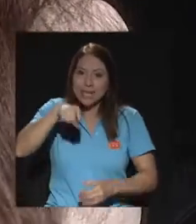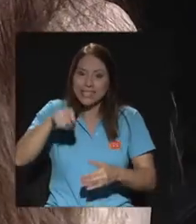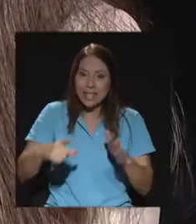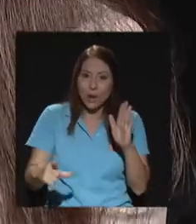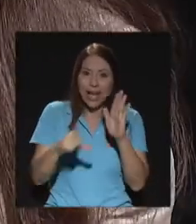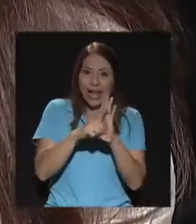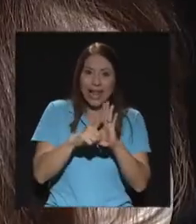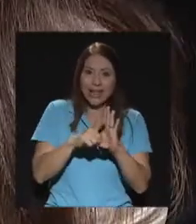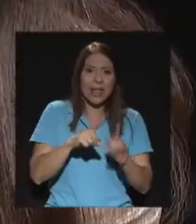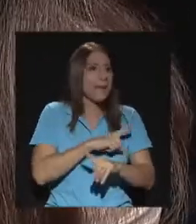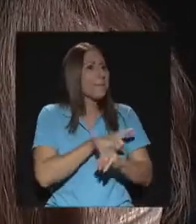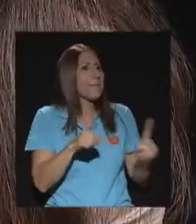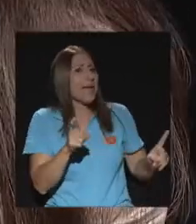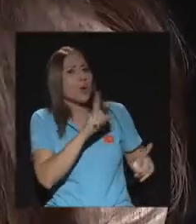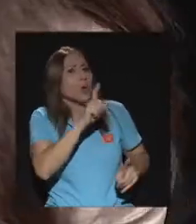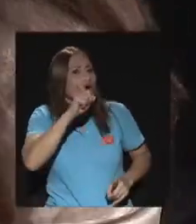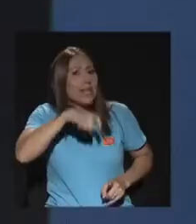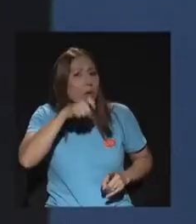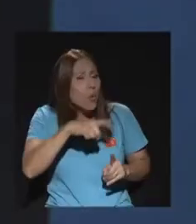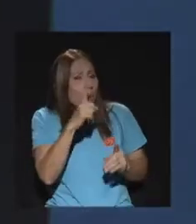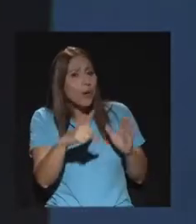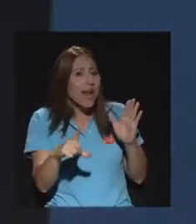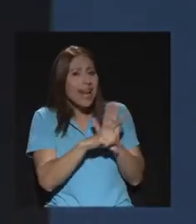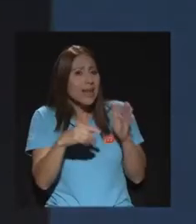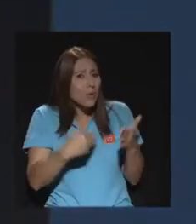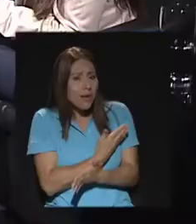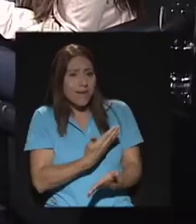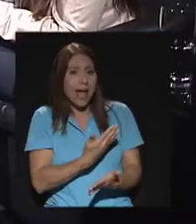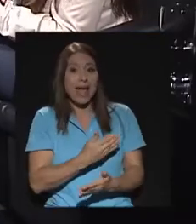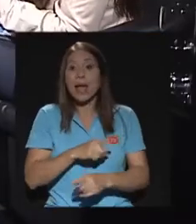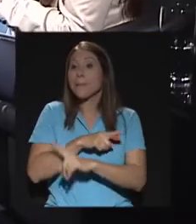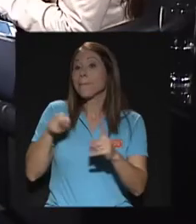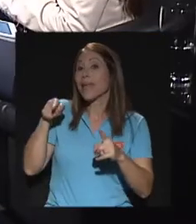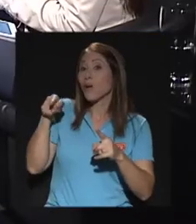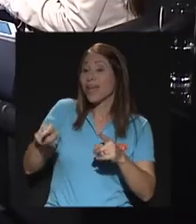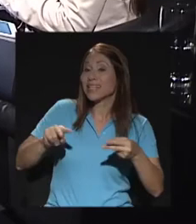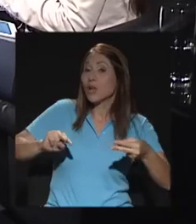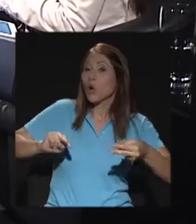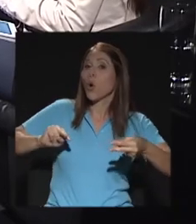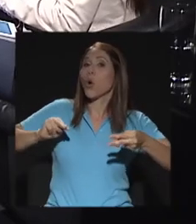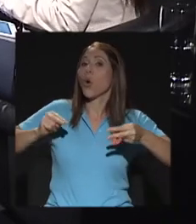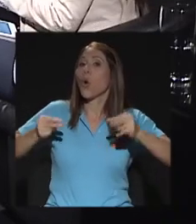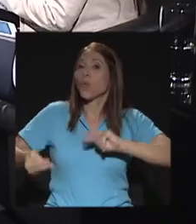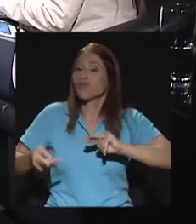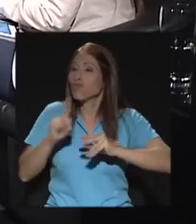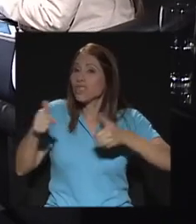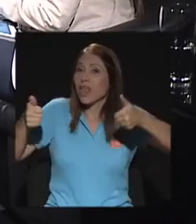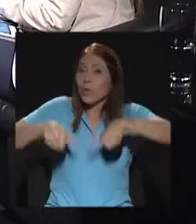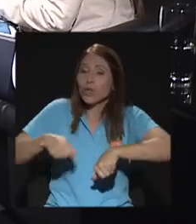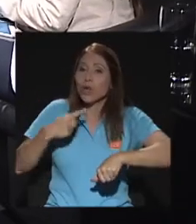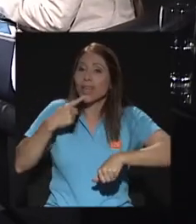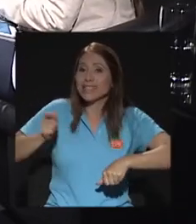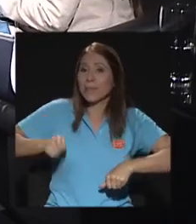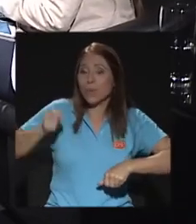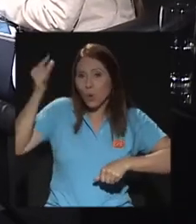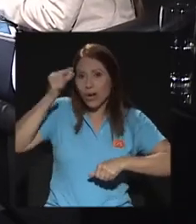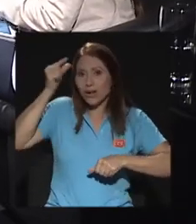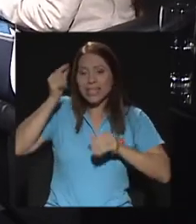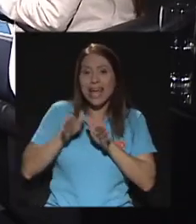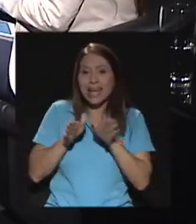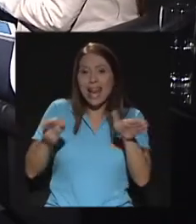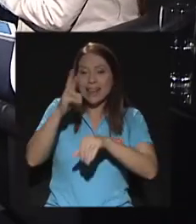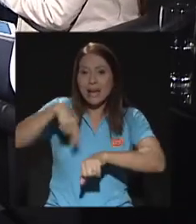contrariando a la Contraloría General de la República, contrariando a lo que dice la Contraloría General de la República y las instancias internacionales que lo han